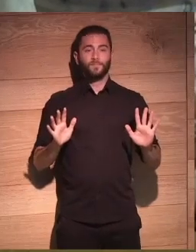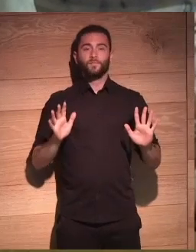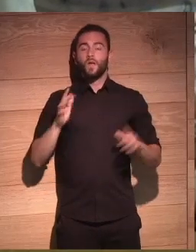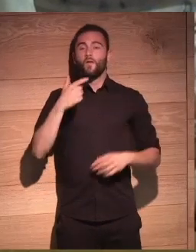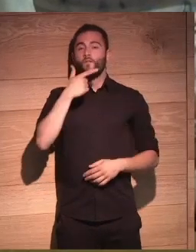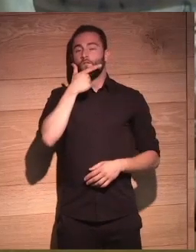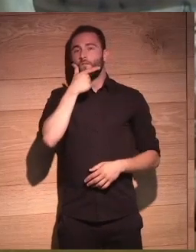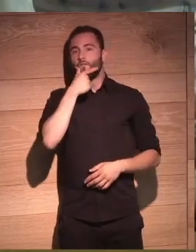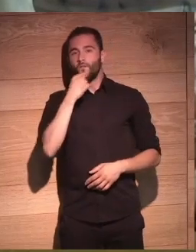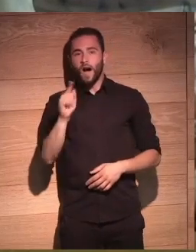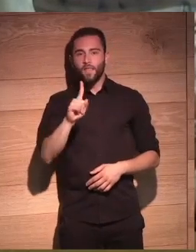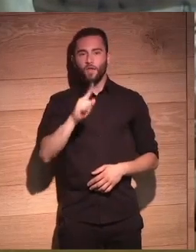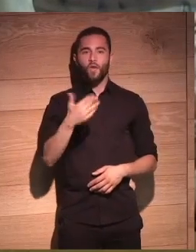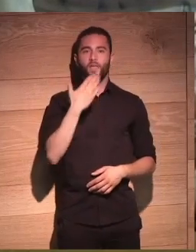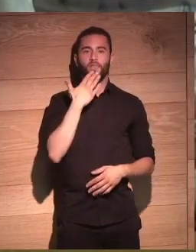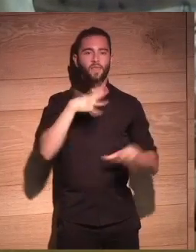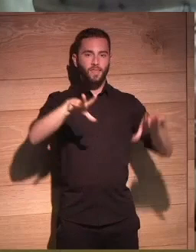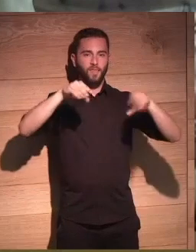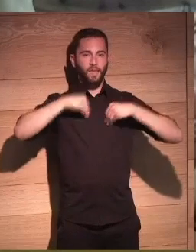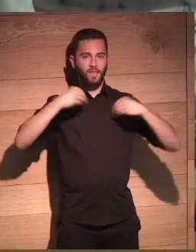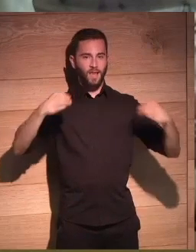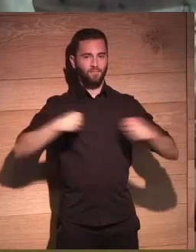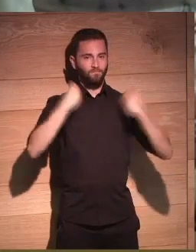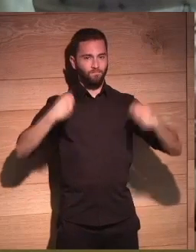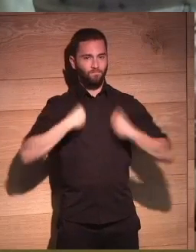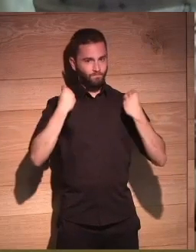no es tan sencillo como asumir uno su edad y disfrutar de ella.